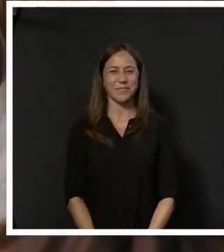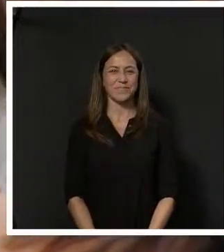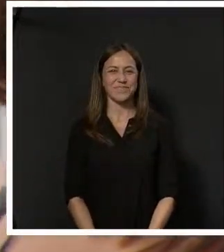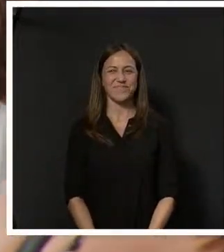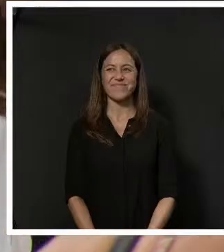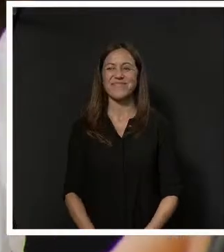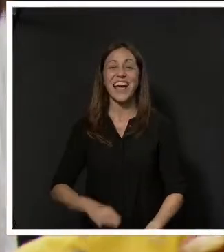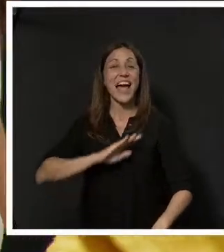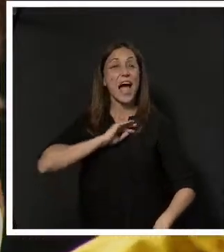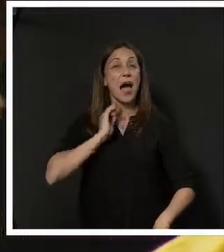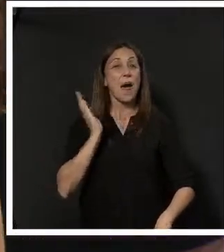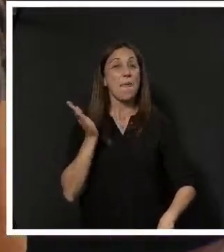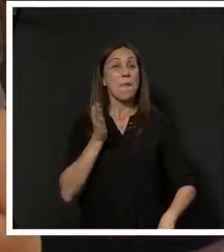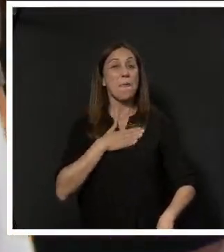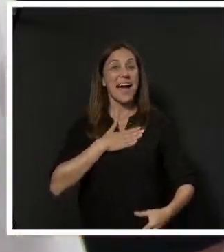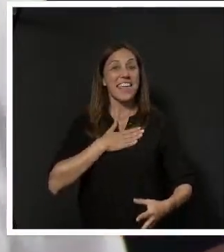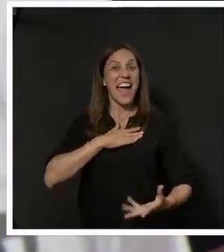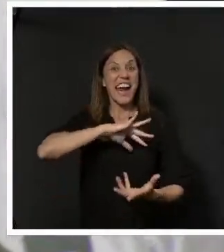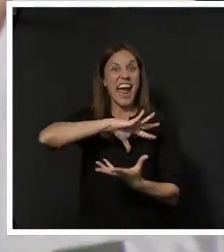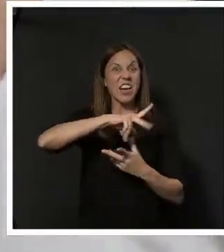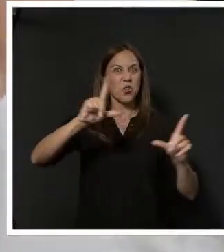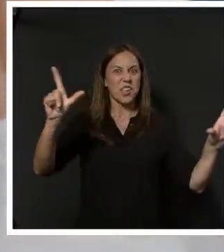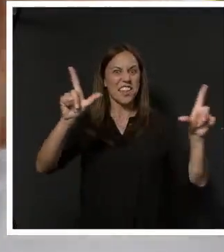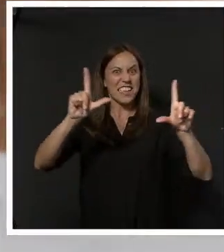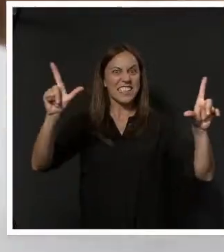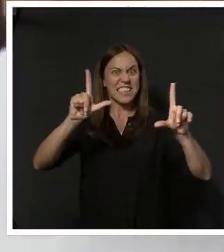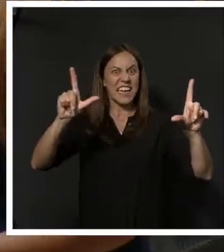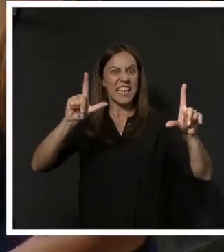mañana abrimos sus telediarios